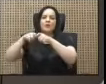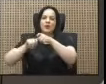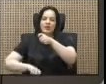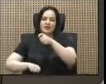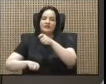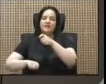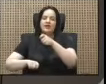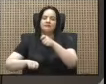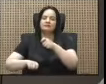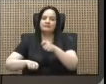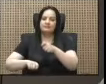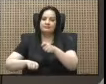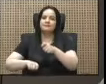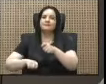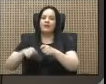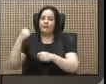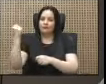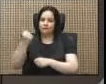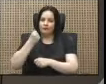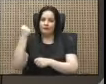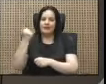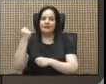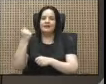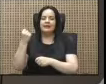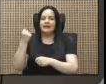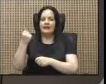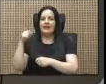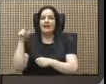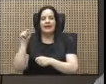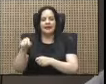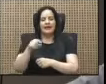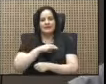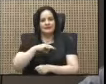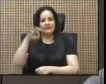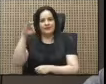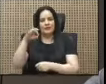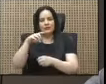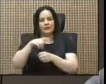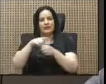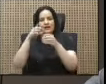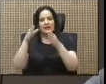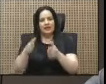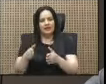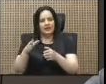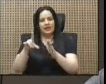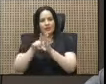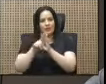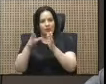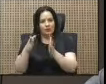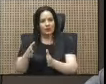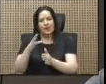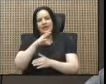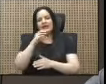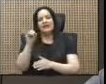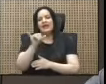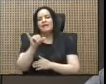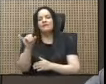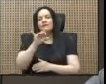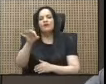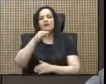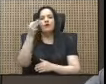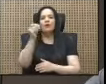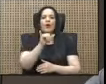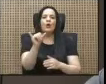violentan flagrantemente el espíritu del legislador, de la misma manera como el